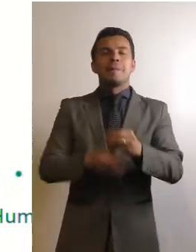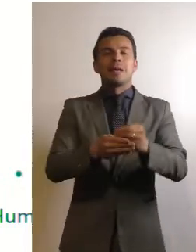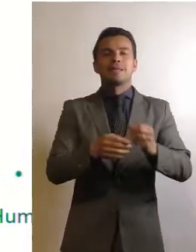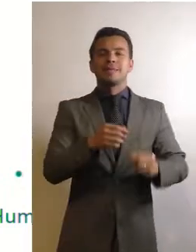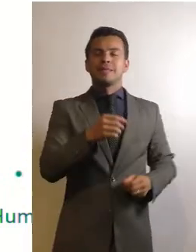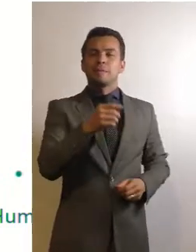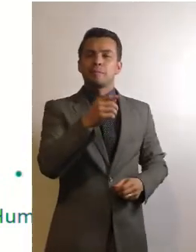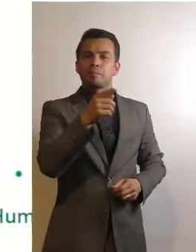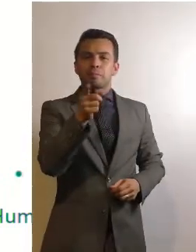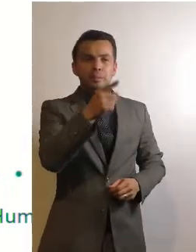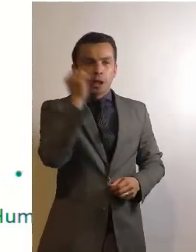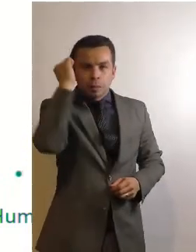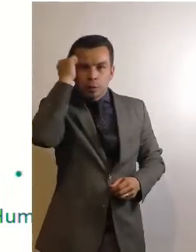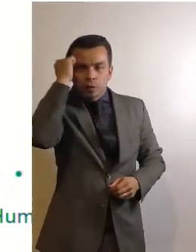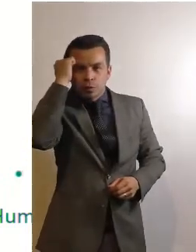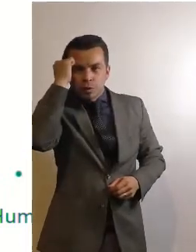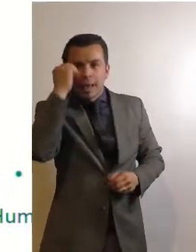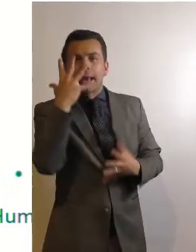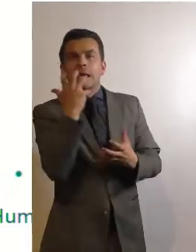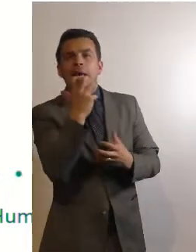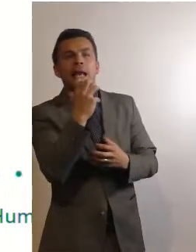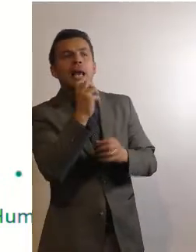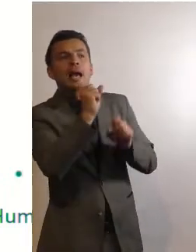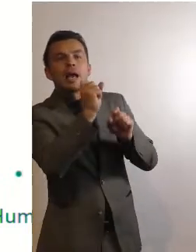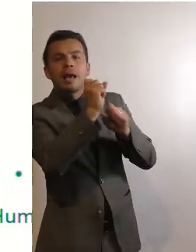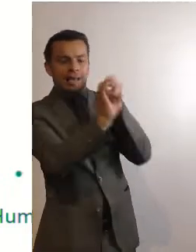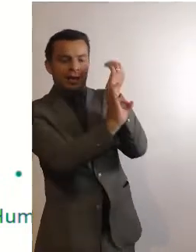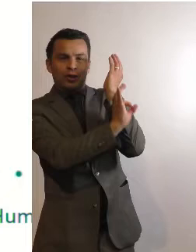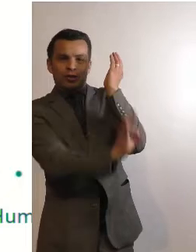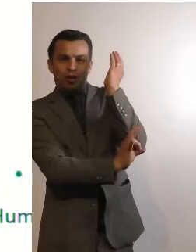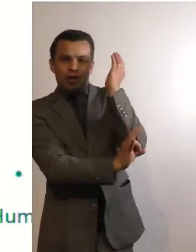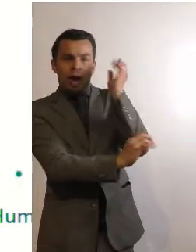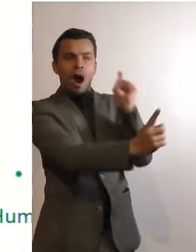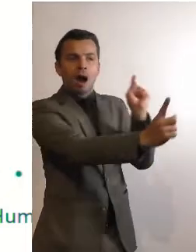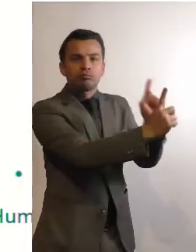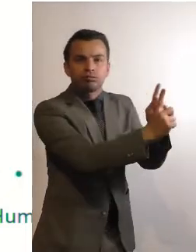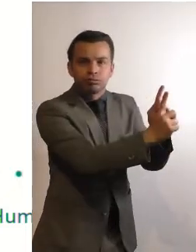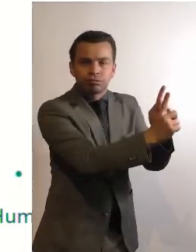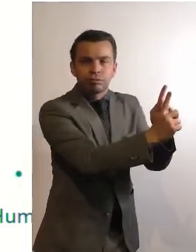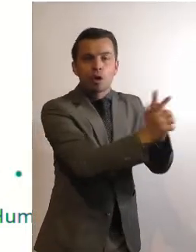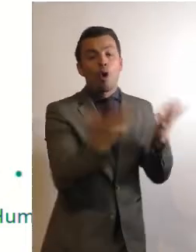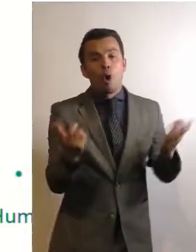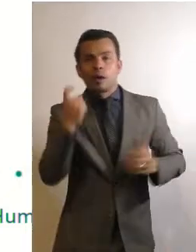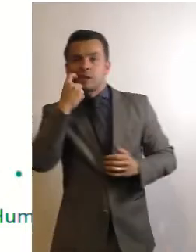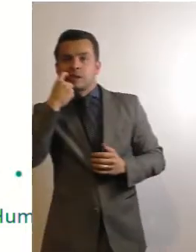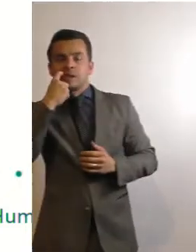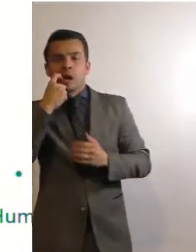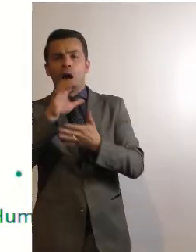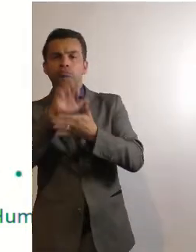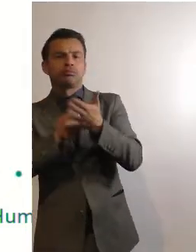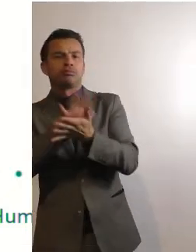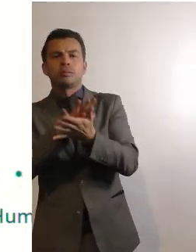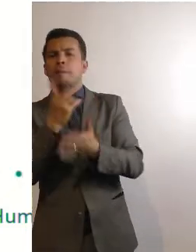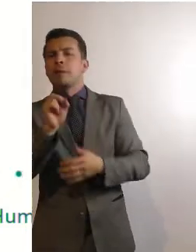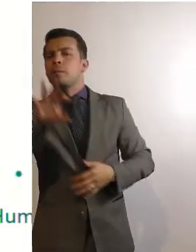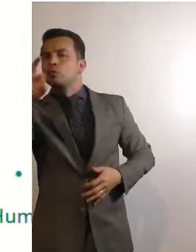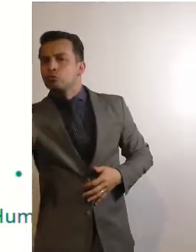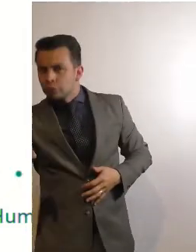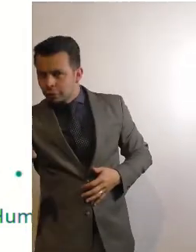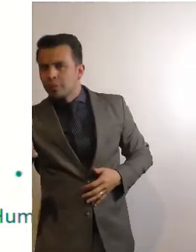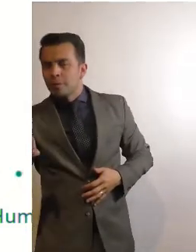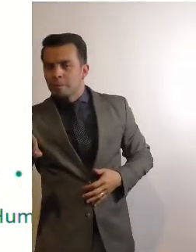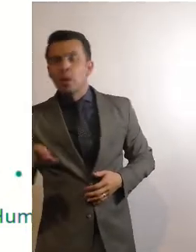de la Facultad de Psicología, con descuento en odontología del 20%, la facilidad de entrar al